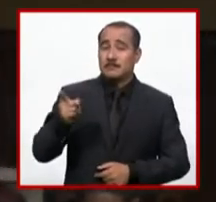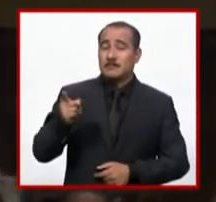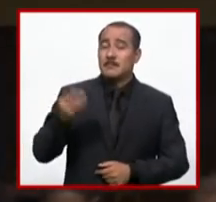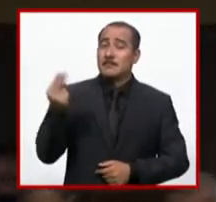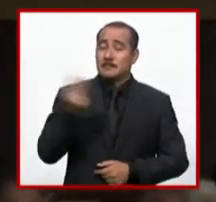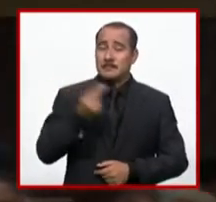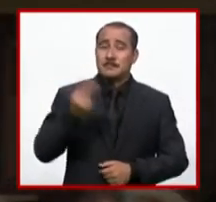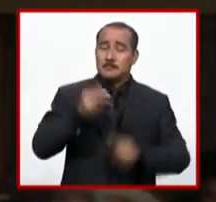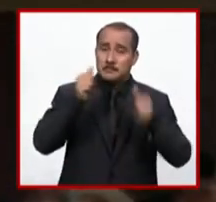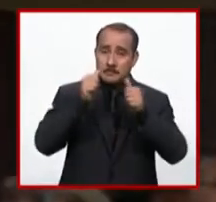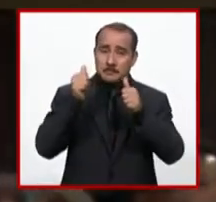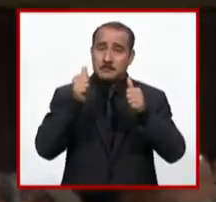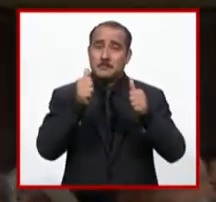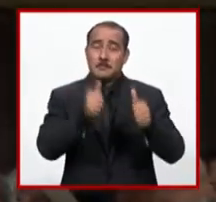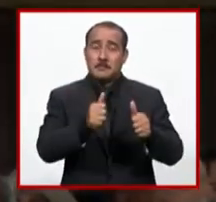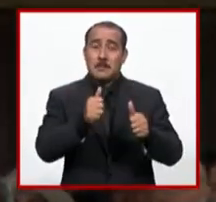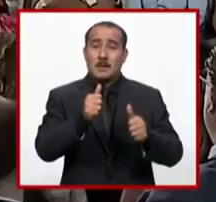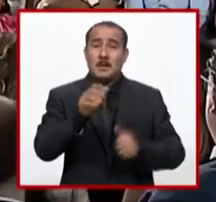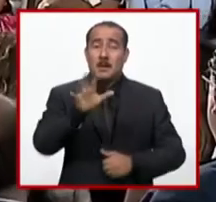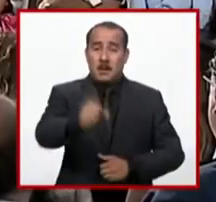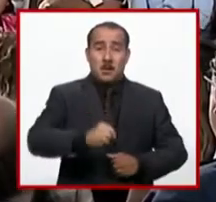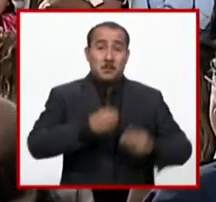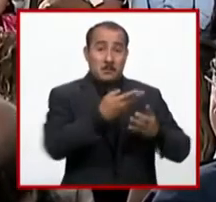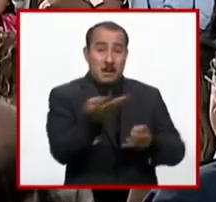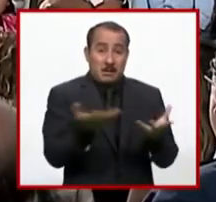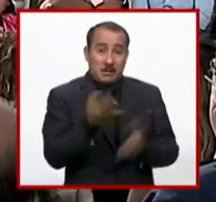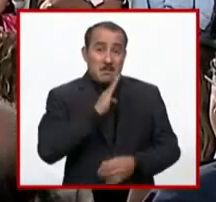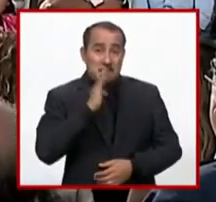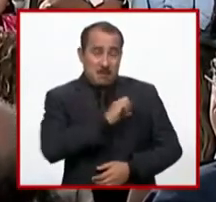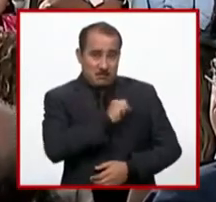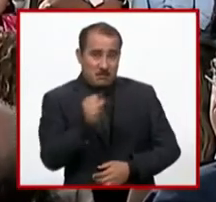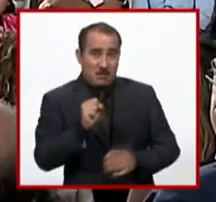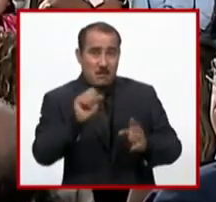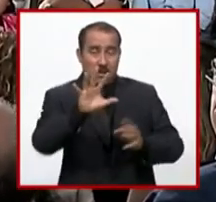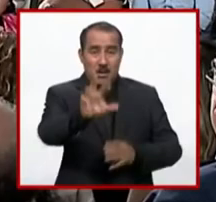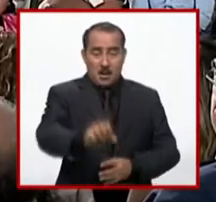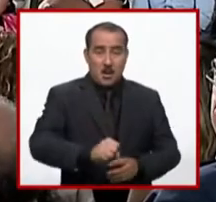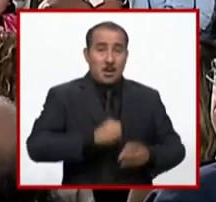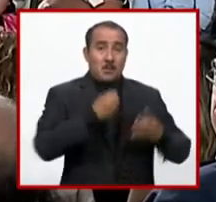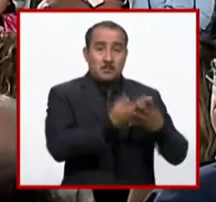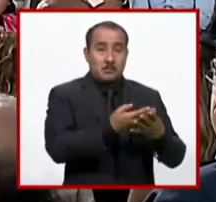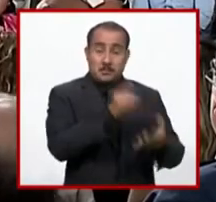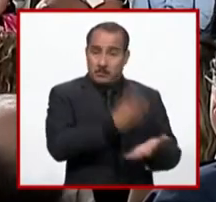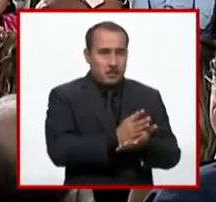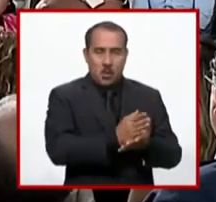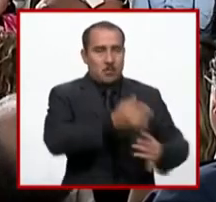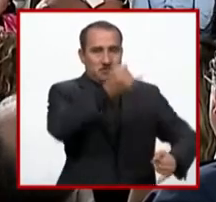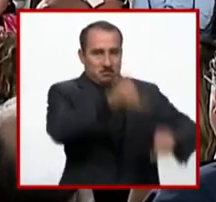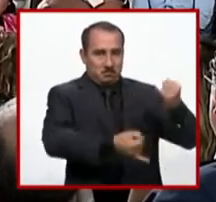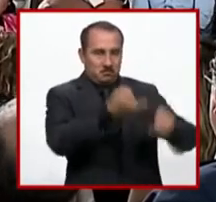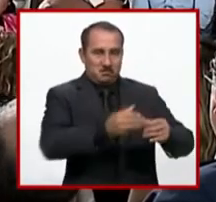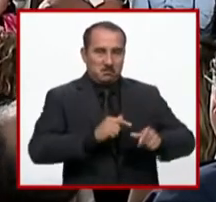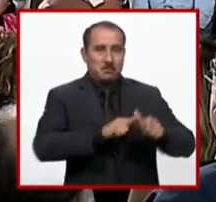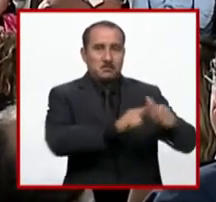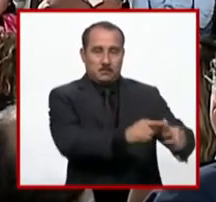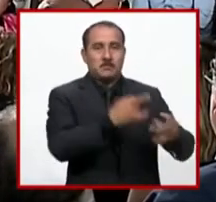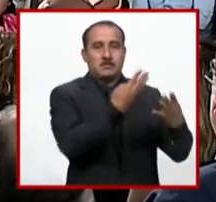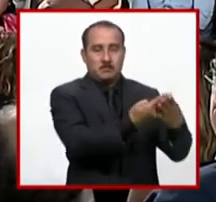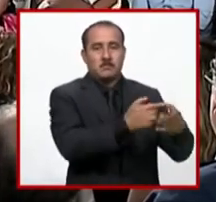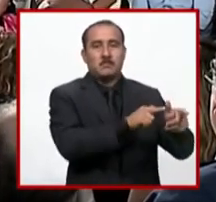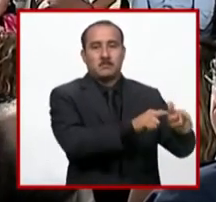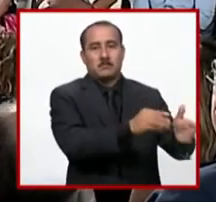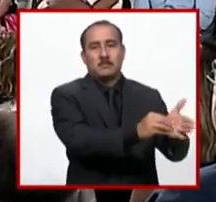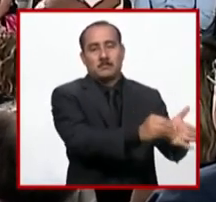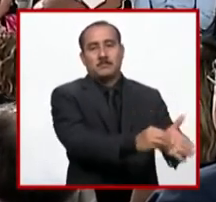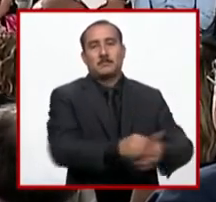se detiene y el que se va por la ruta del mal, tiene sentencia ejecutoriada y tiene todo el peso de la ley. Así